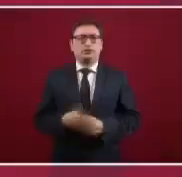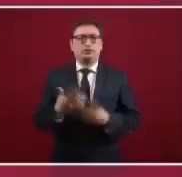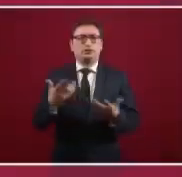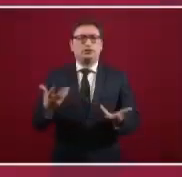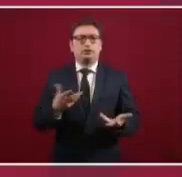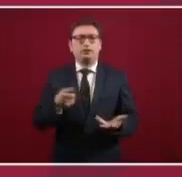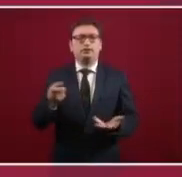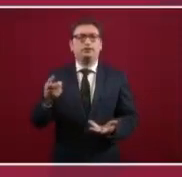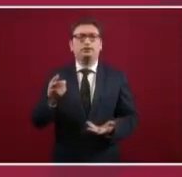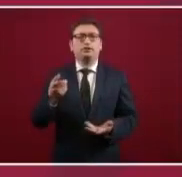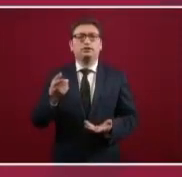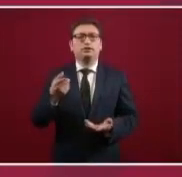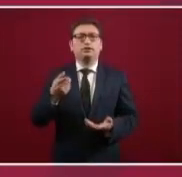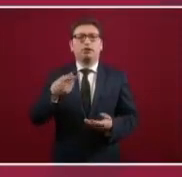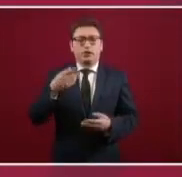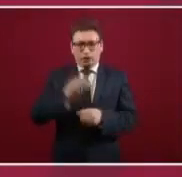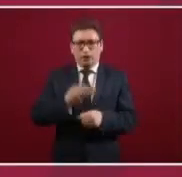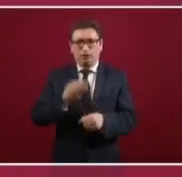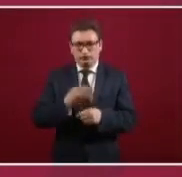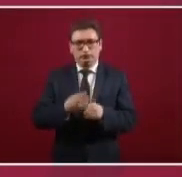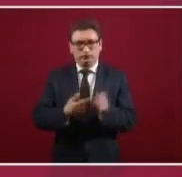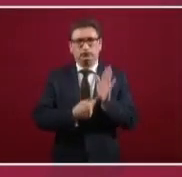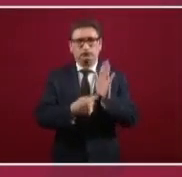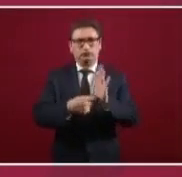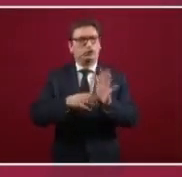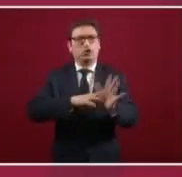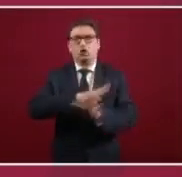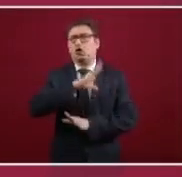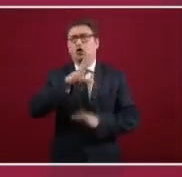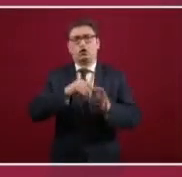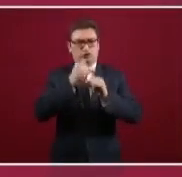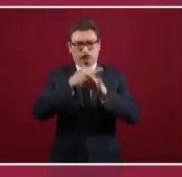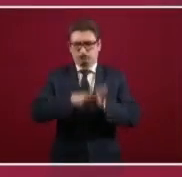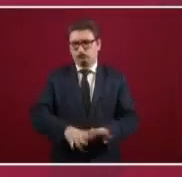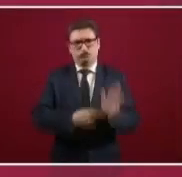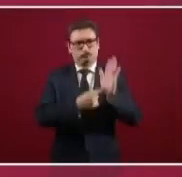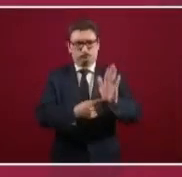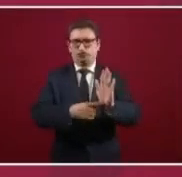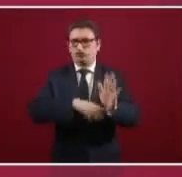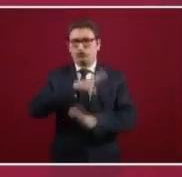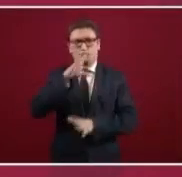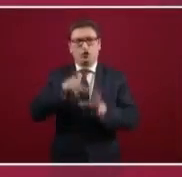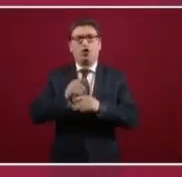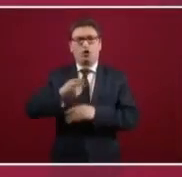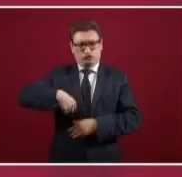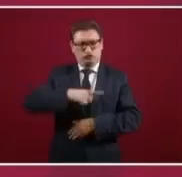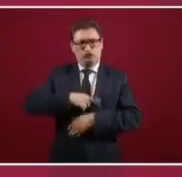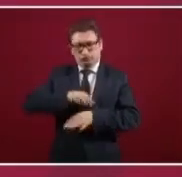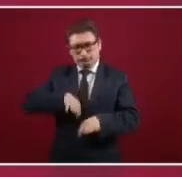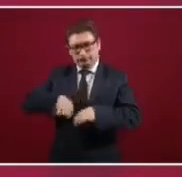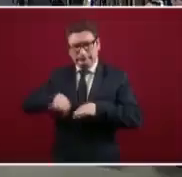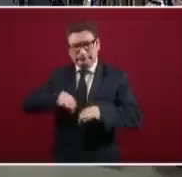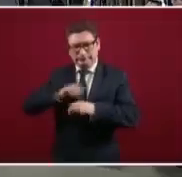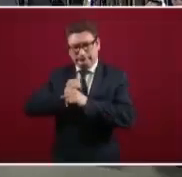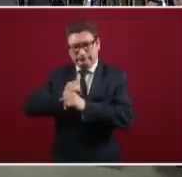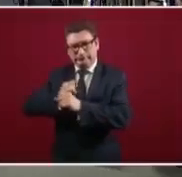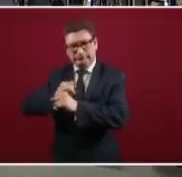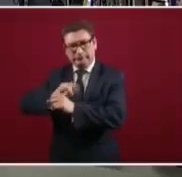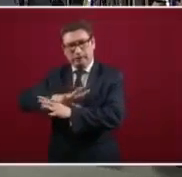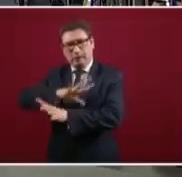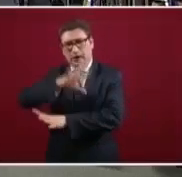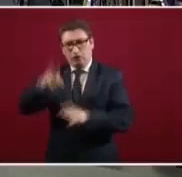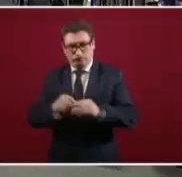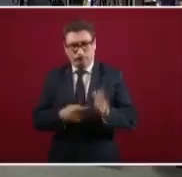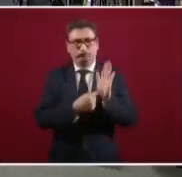de eso es lo que les vamos a presentar todo el estudio todo todo el trabajo que 6 para